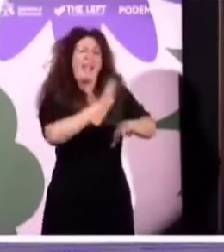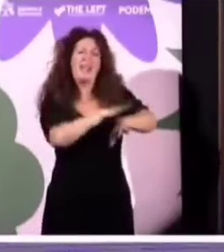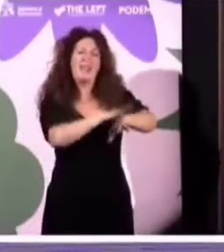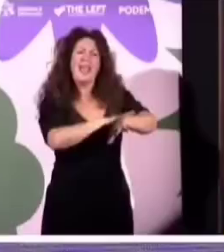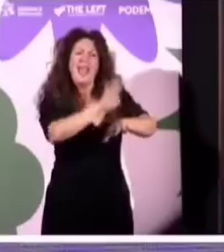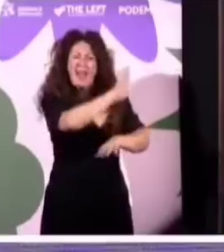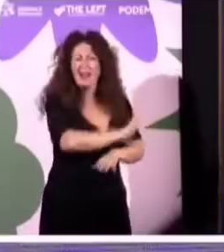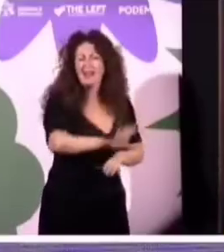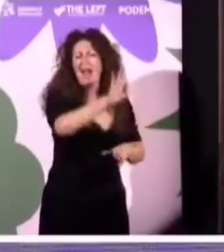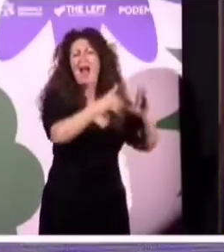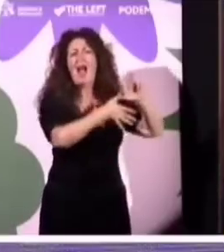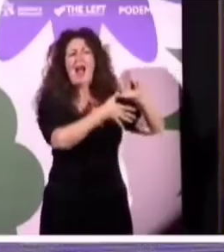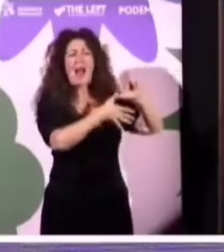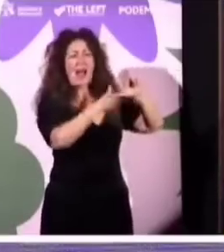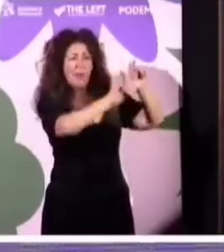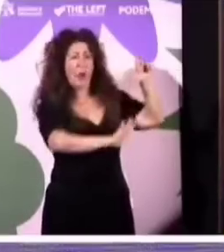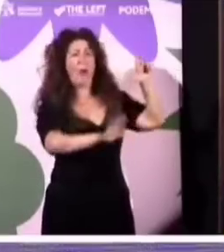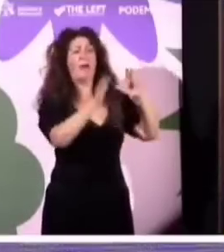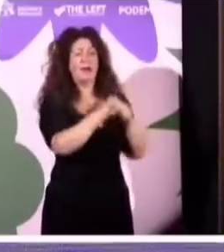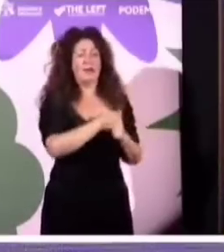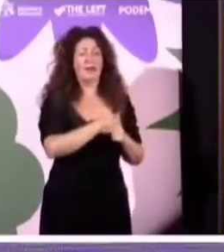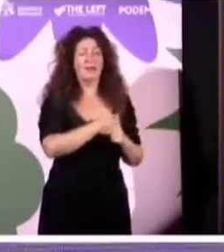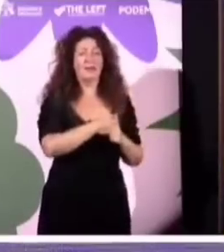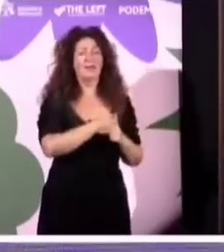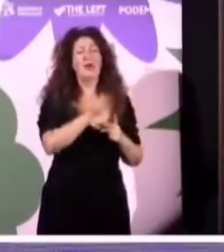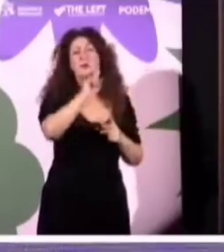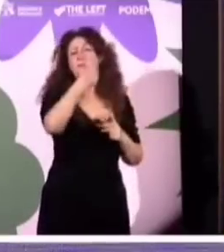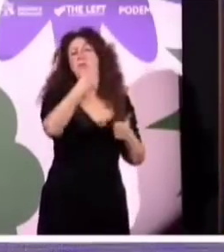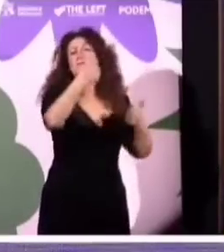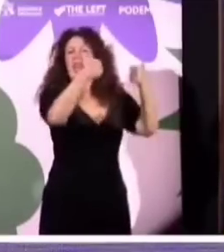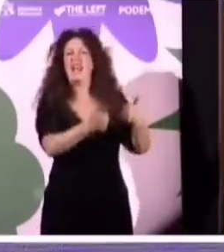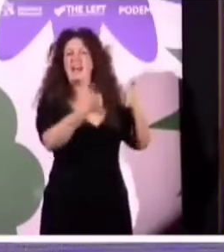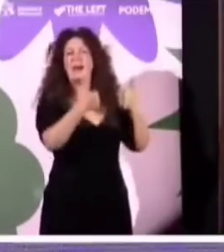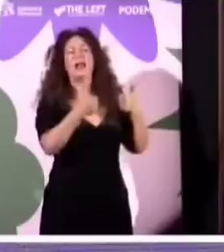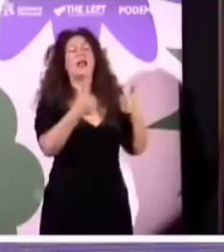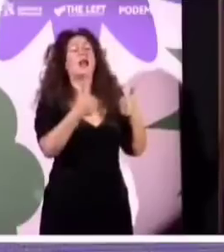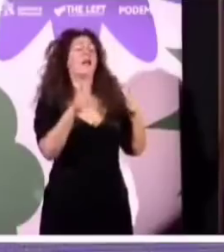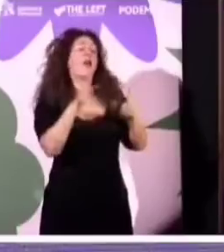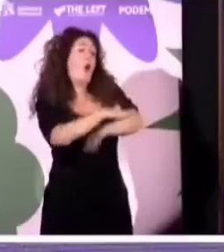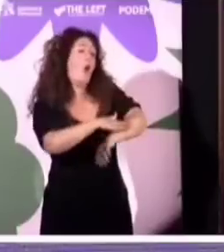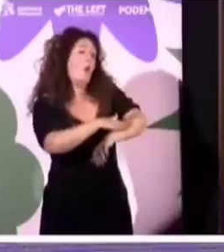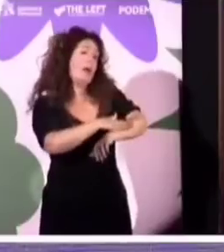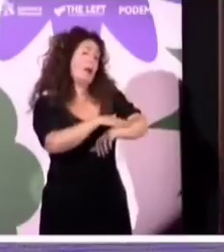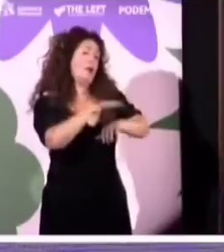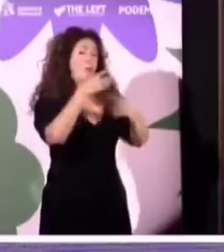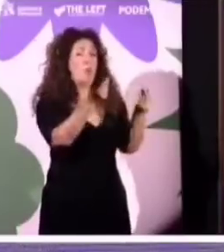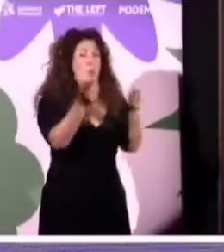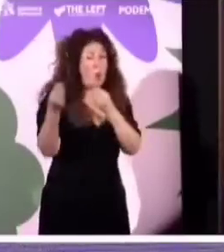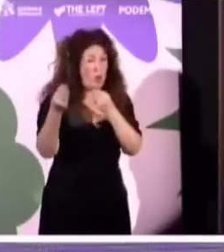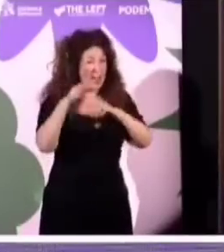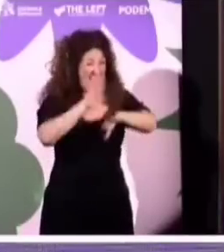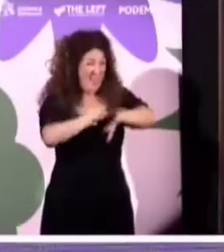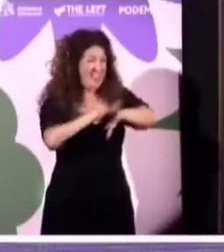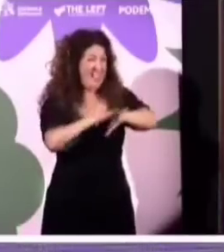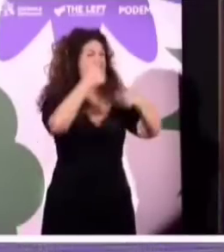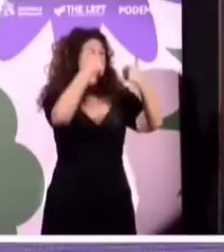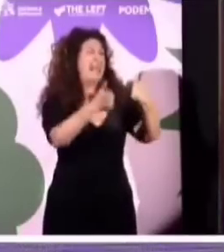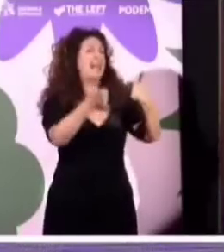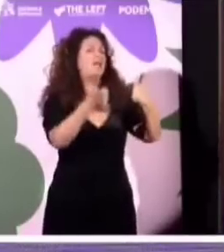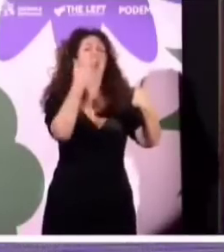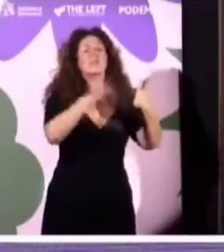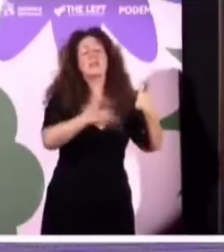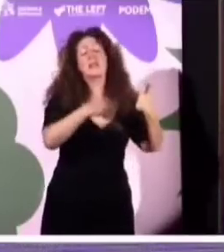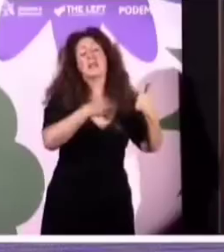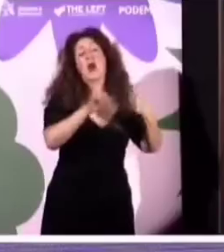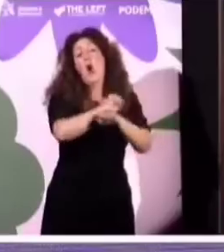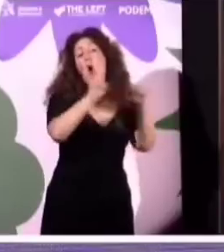latinoamericana. Los principales rivales de los gobiernos populares de izquierdas en América Latina es un golpismo